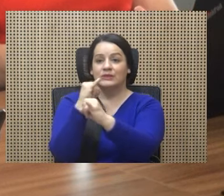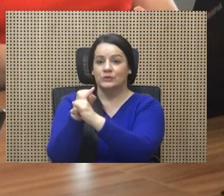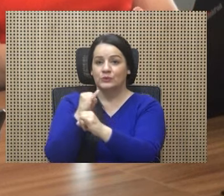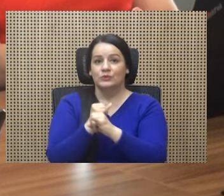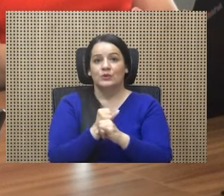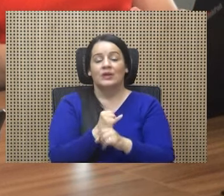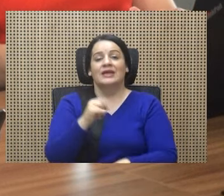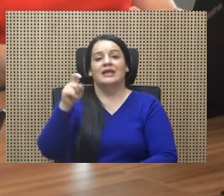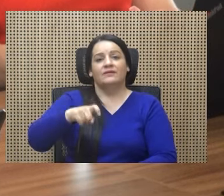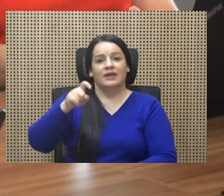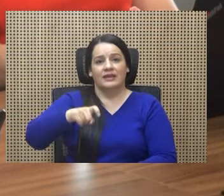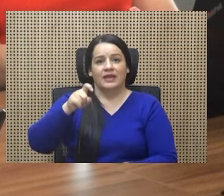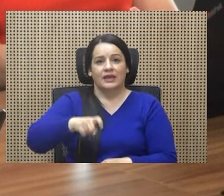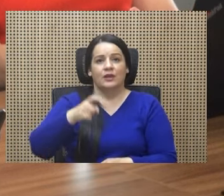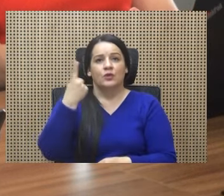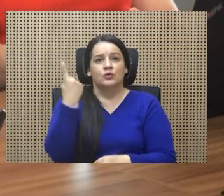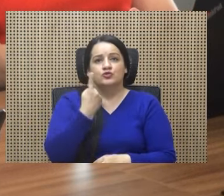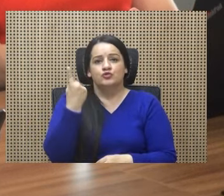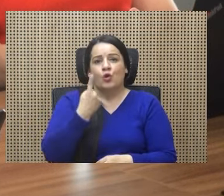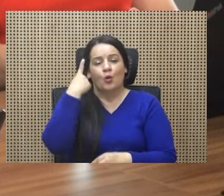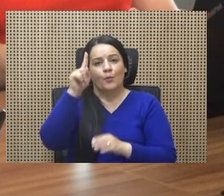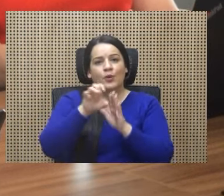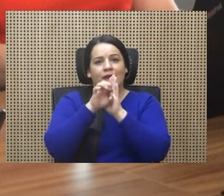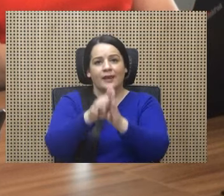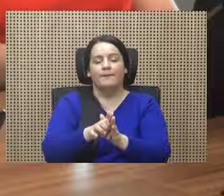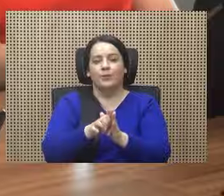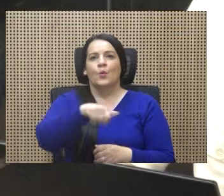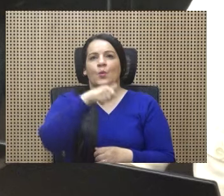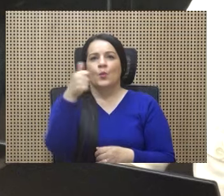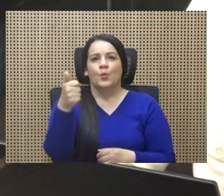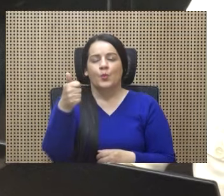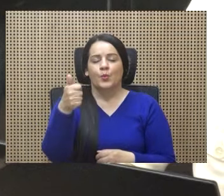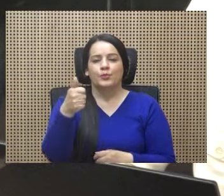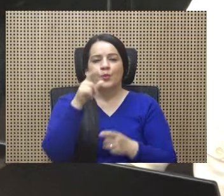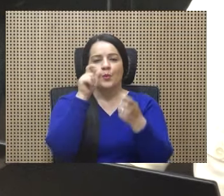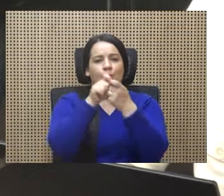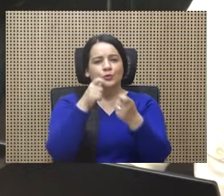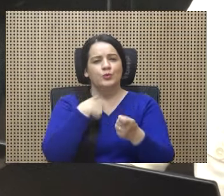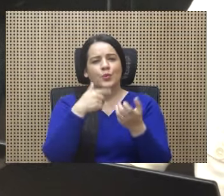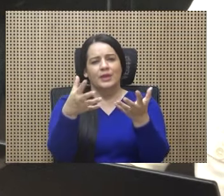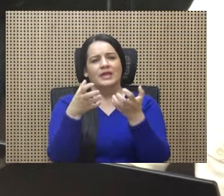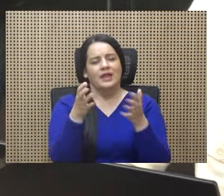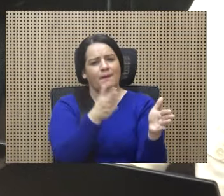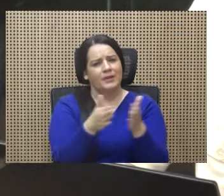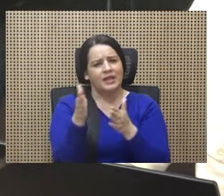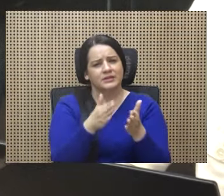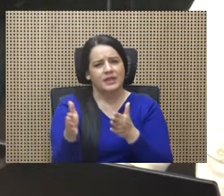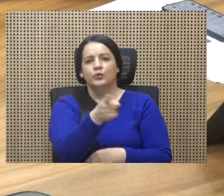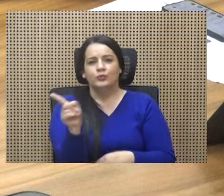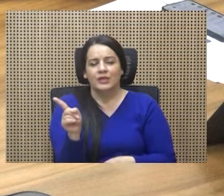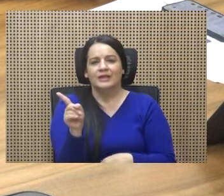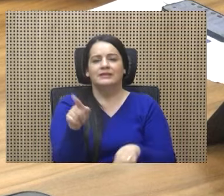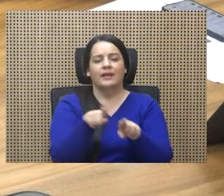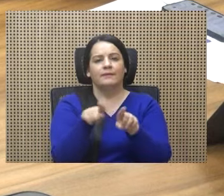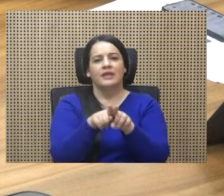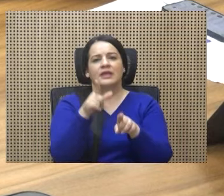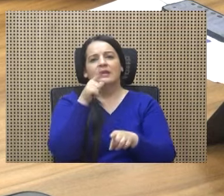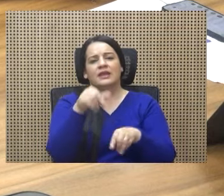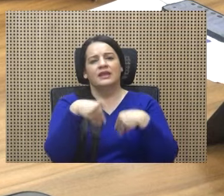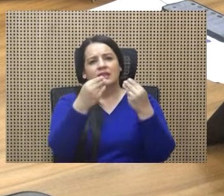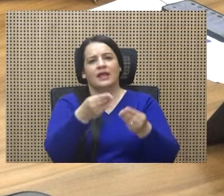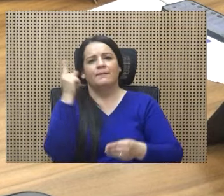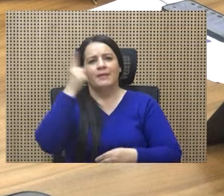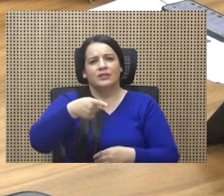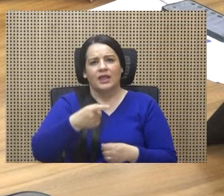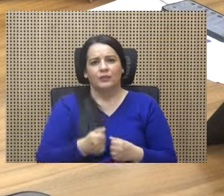de discapacidad de adulto mayor a vvia González ulate directora ejecutiva de esa institución la compareciente